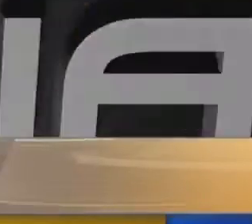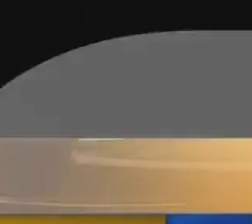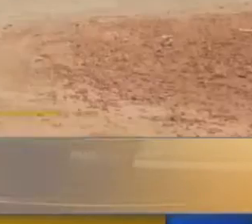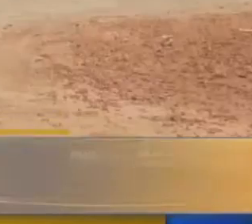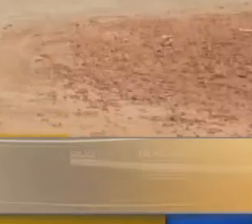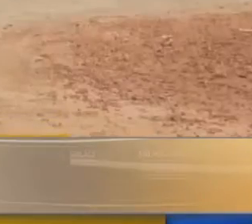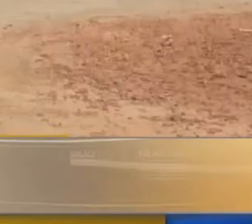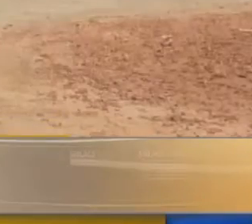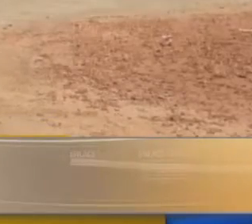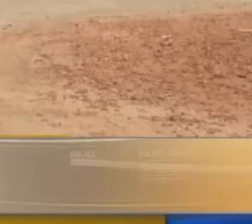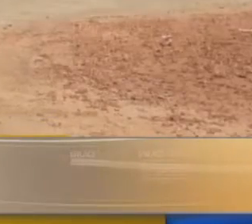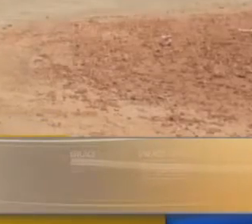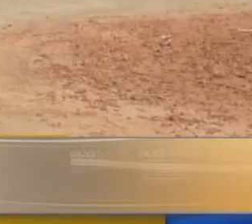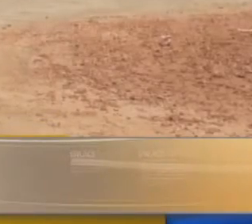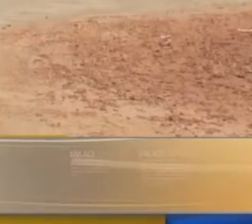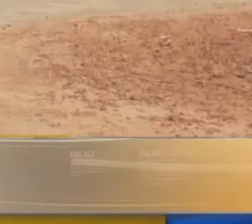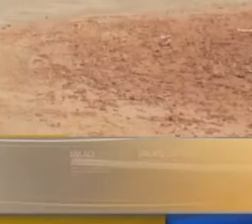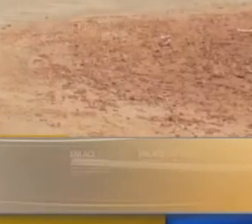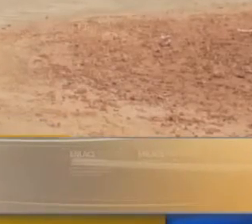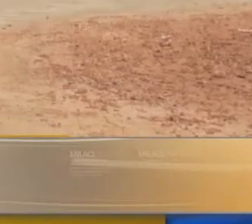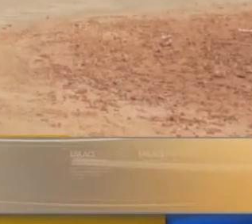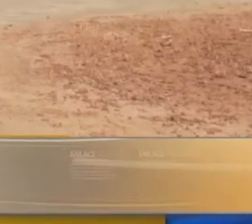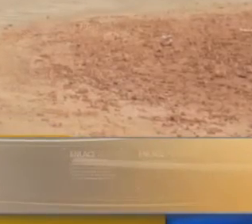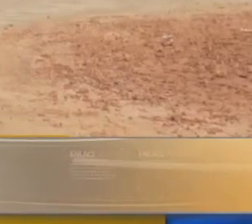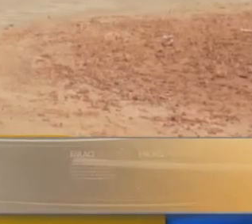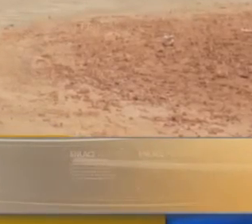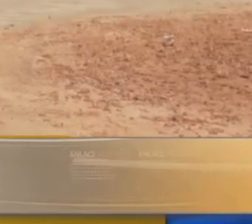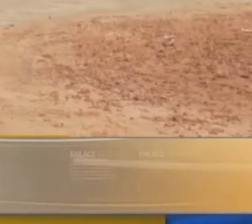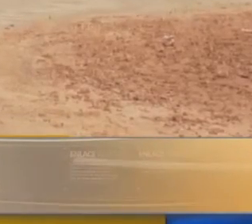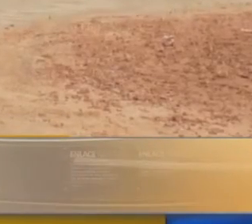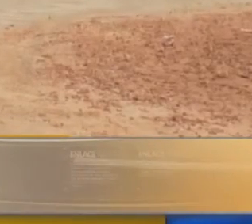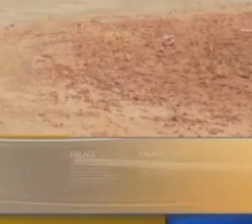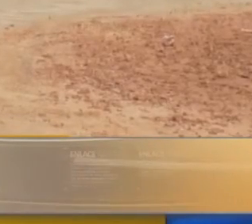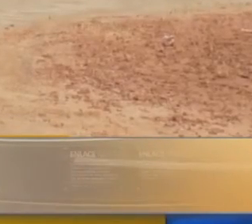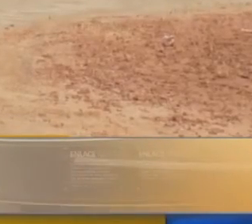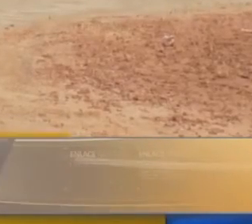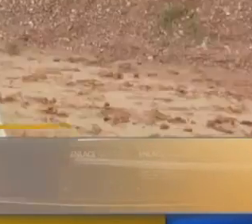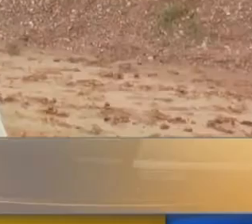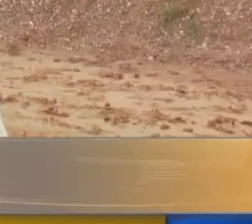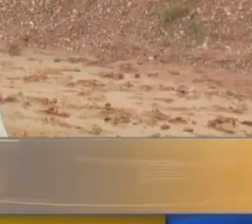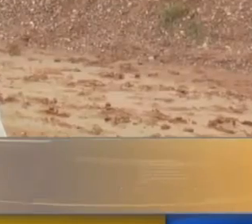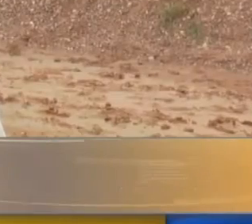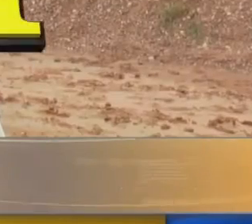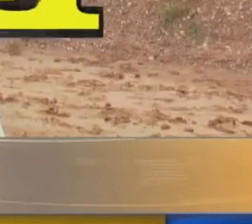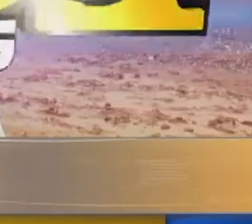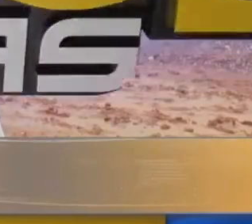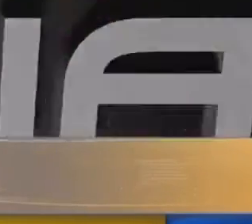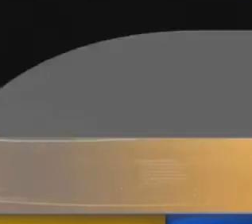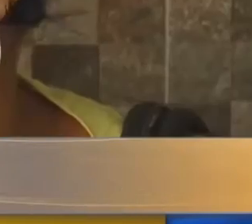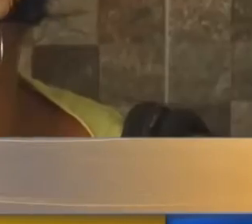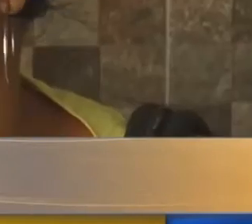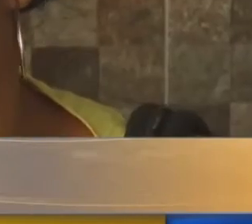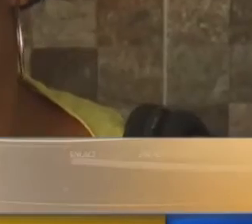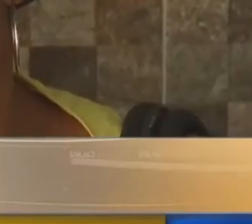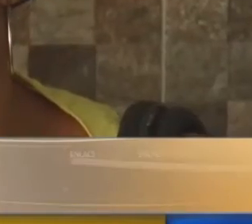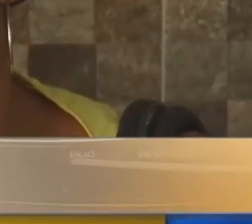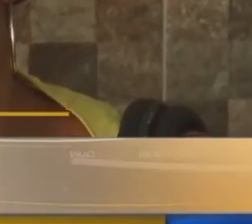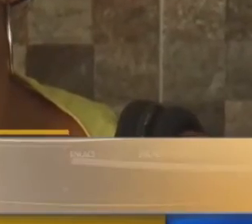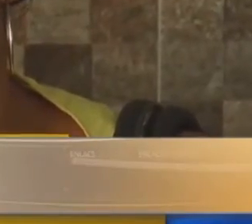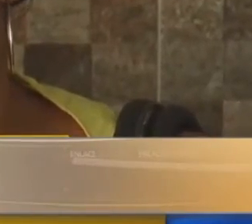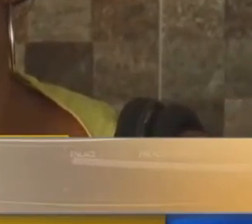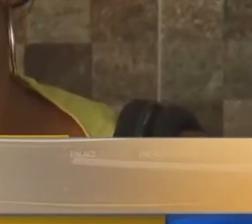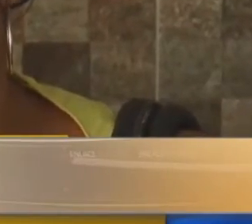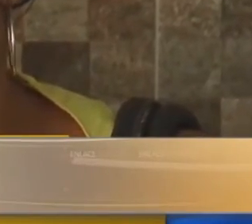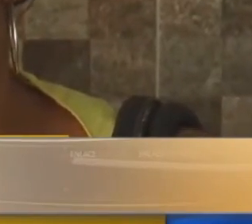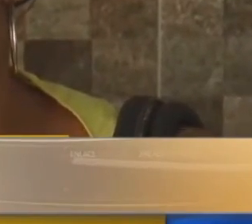factoría. Afrodescendiente reclama de la Vía Yuma la indemnización por la afectación de su predio que está ubicado en Caminos de San Silvestre. Un nuevo caso de